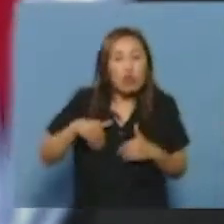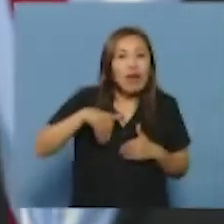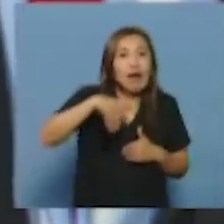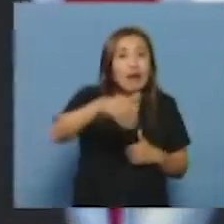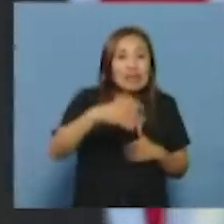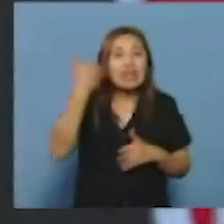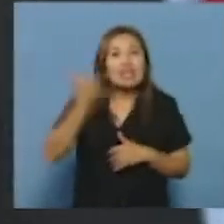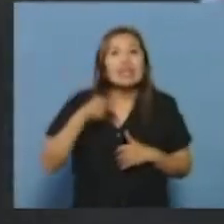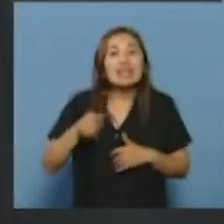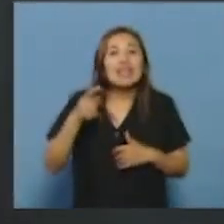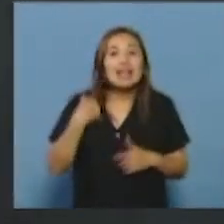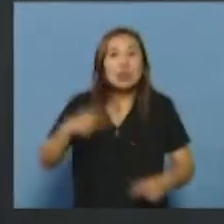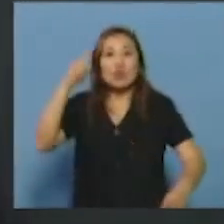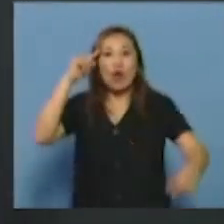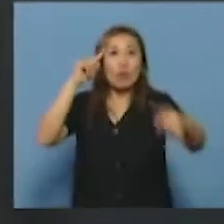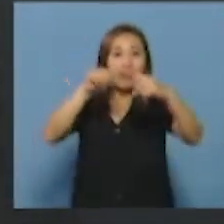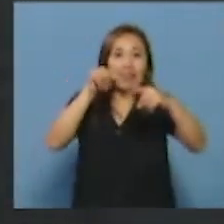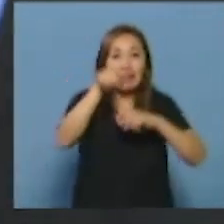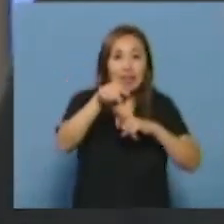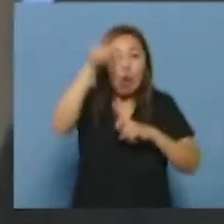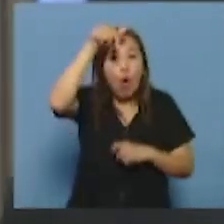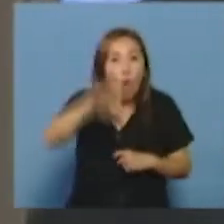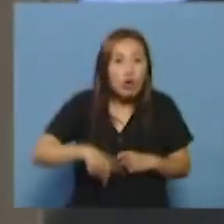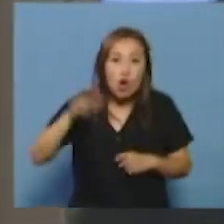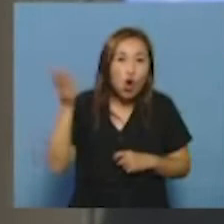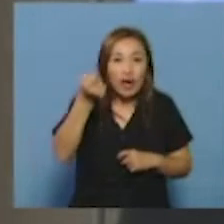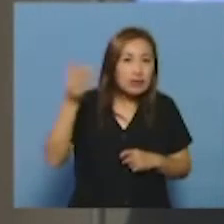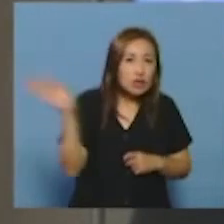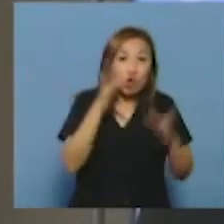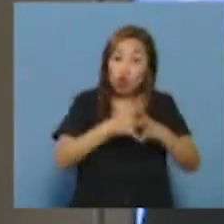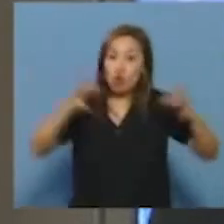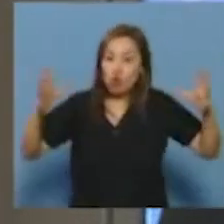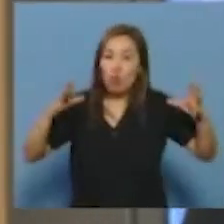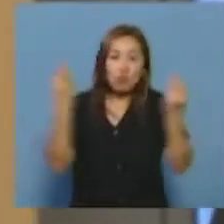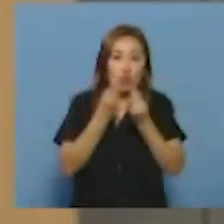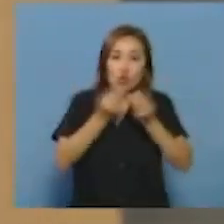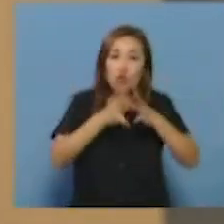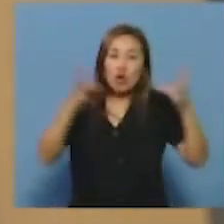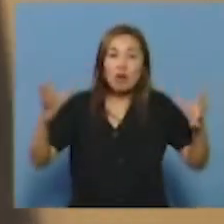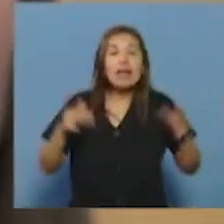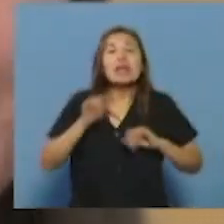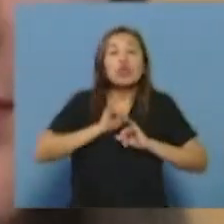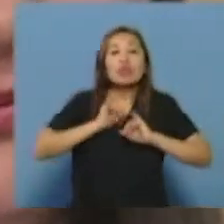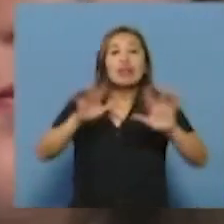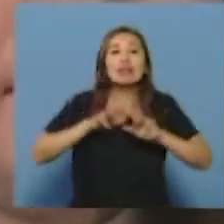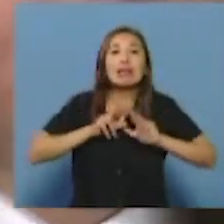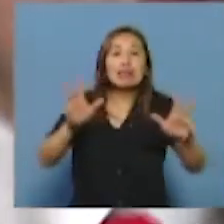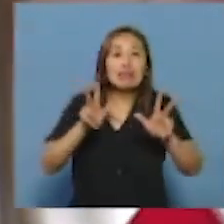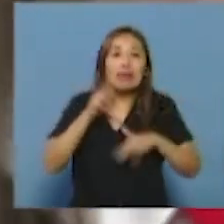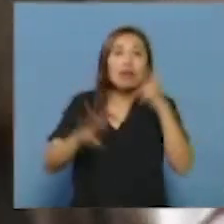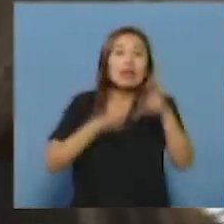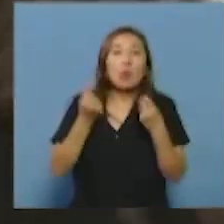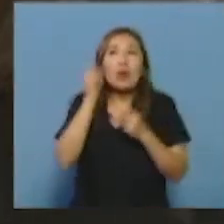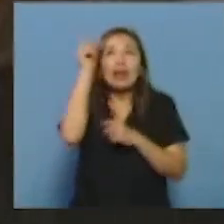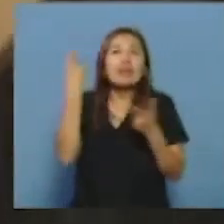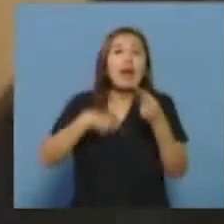y de tener la expectativa que tienen ellos o en general, porque hay un grupo más grande también. Sí, eso quería decir. La idea general nuestra